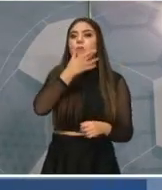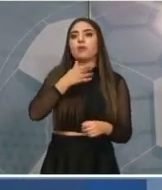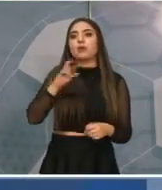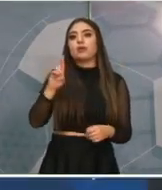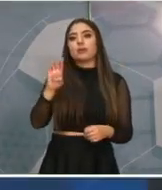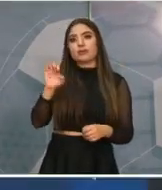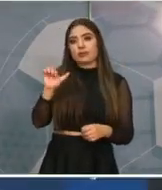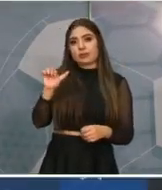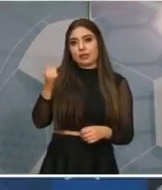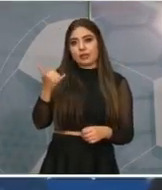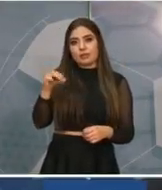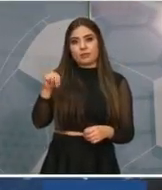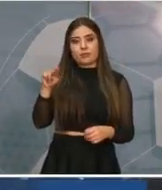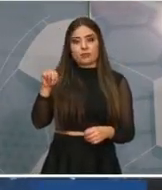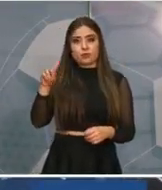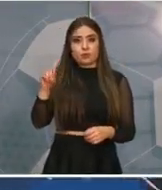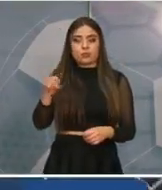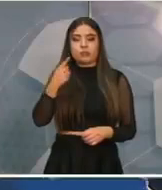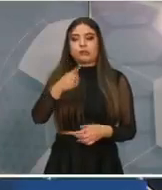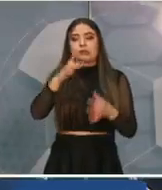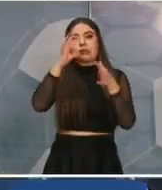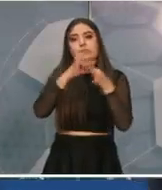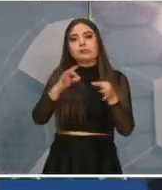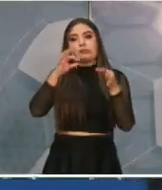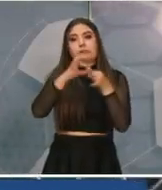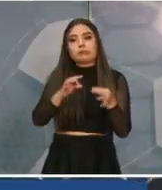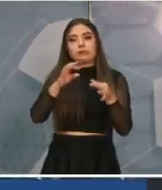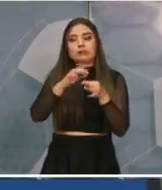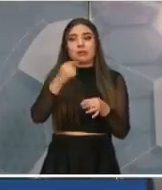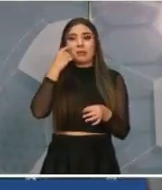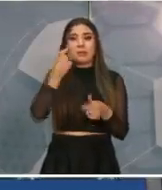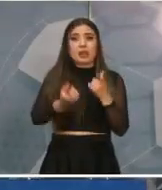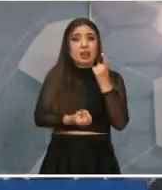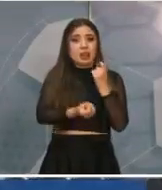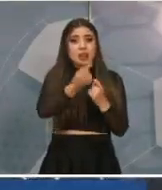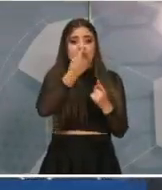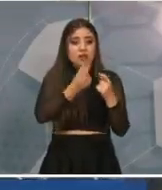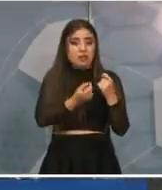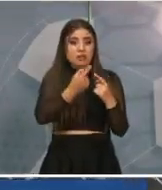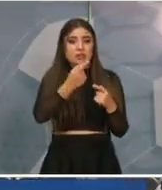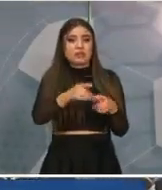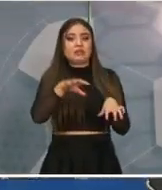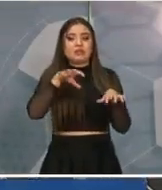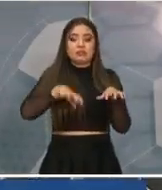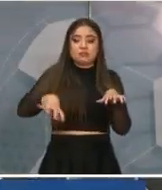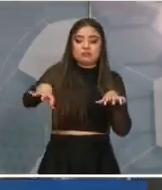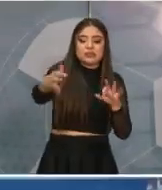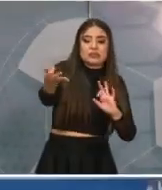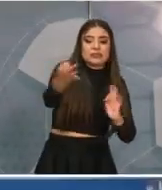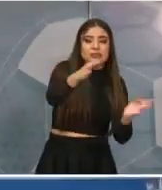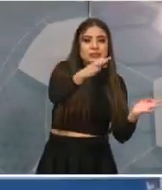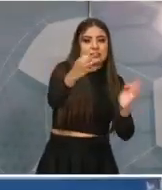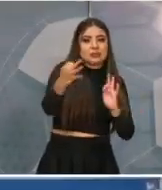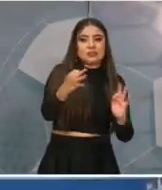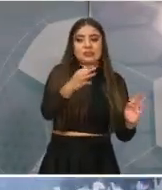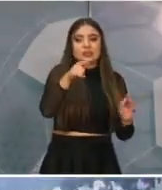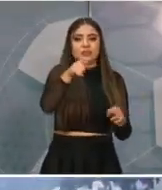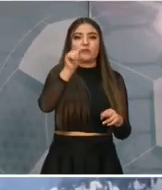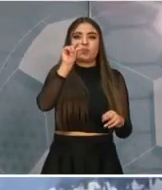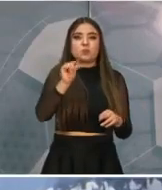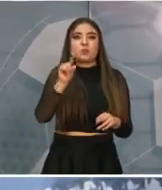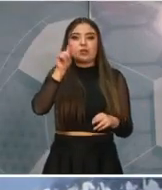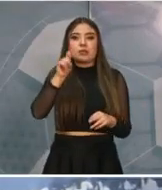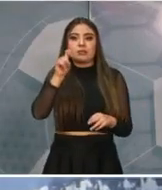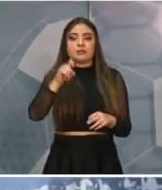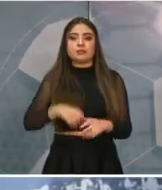detalló que de las colonias que son abastecidas por la bomba 21 r ya fue restablecido el servicio en su totalidad